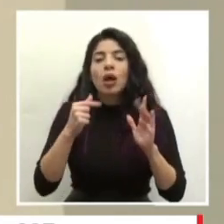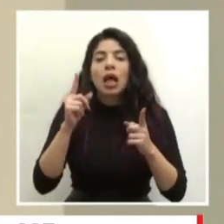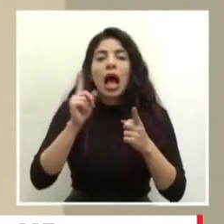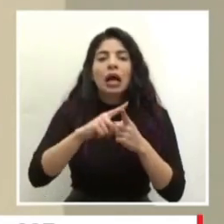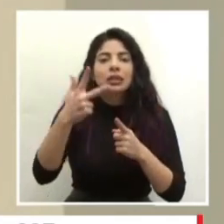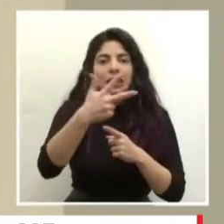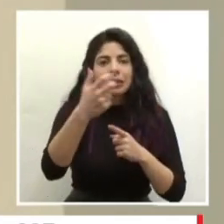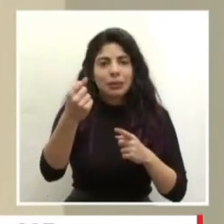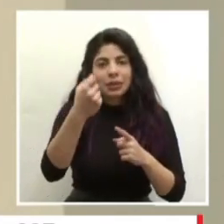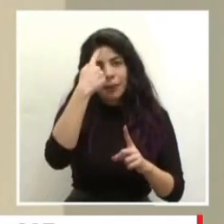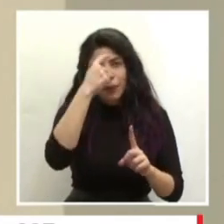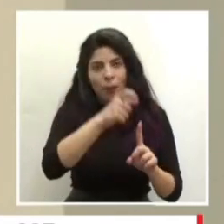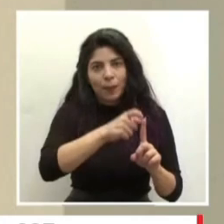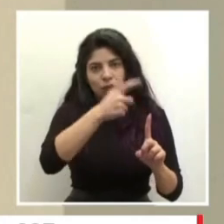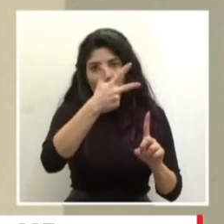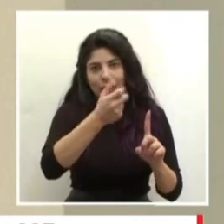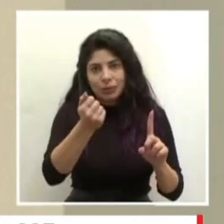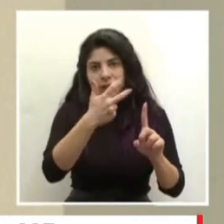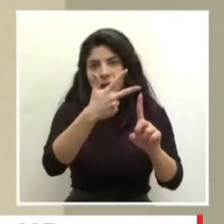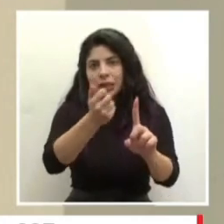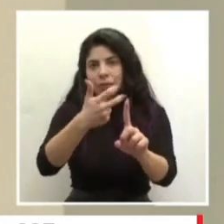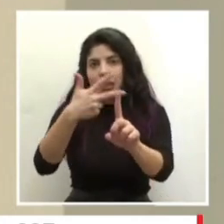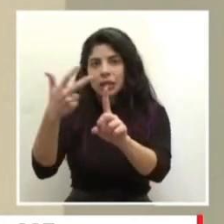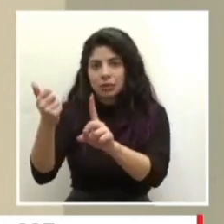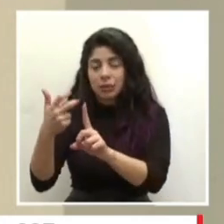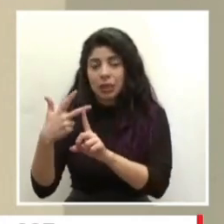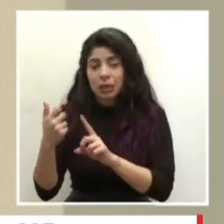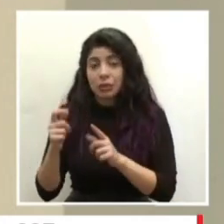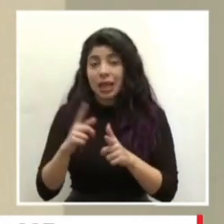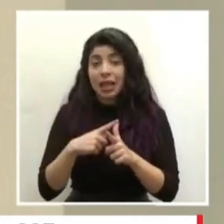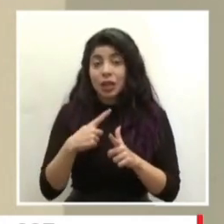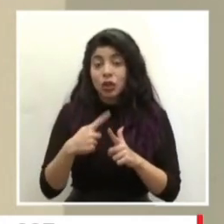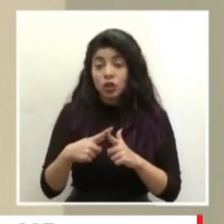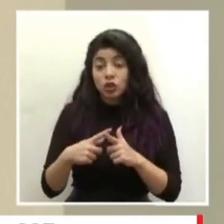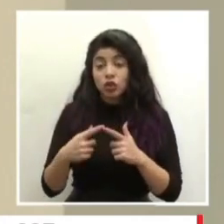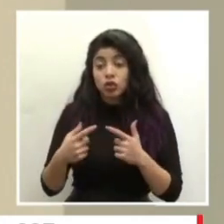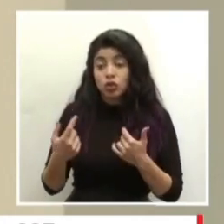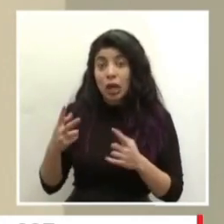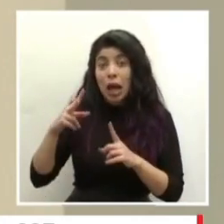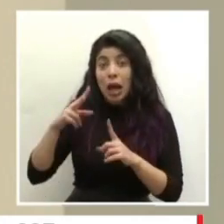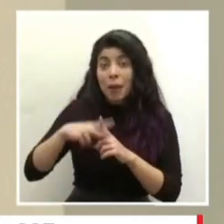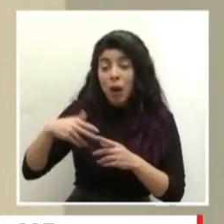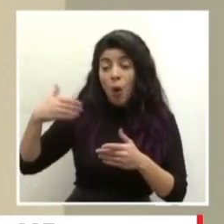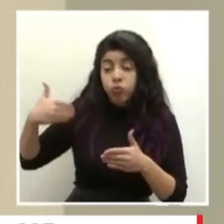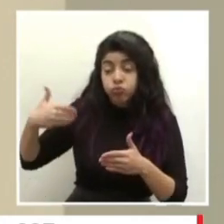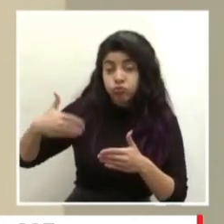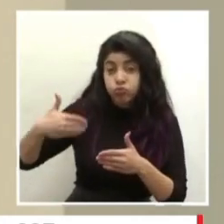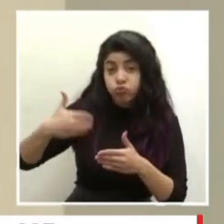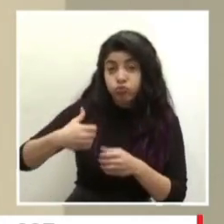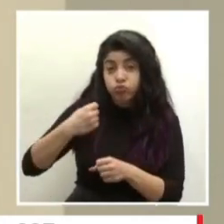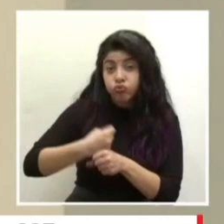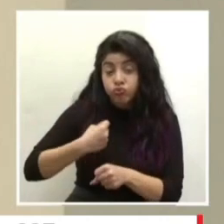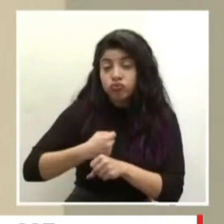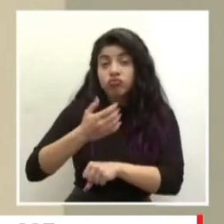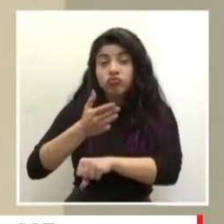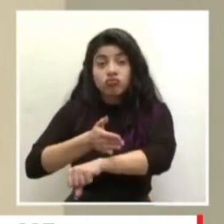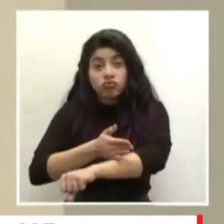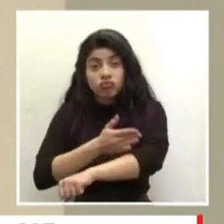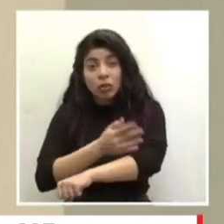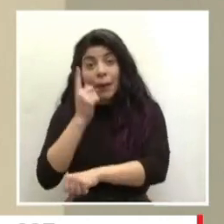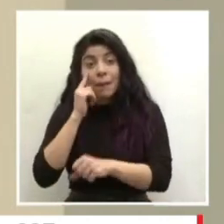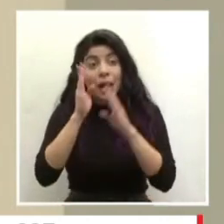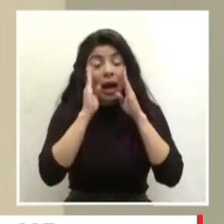3 meses por cada persona beneficiaria y claramente pues el ejercicio que se viene haciendo en términos de avanzar hacia atender